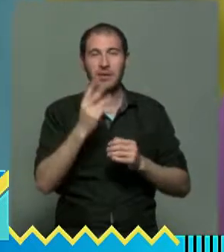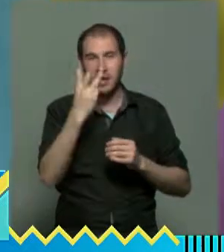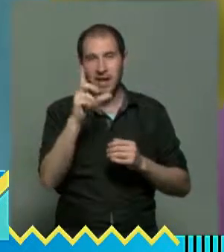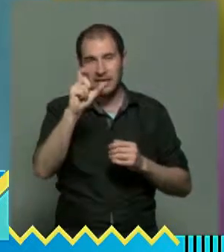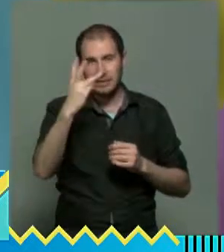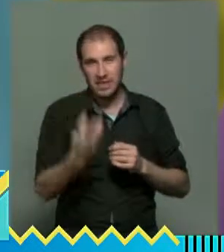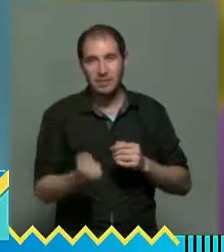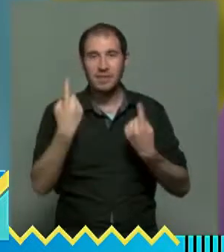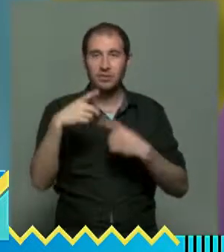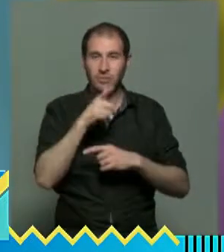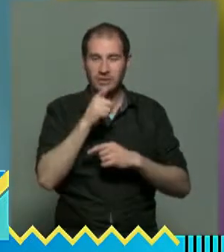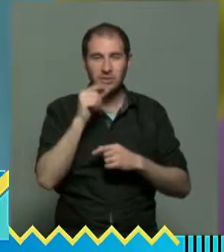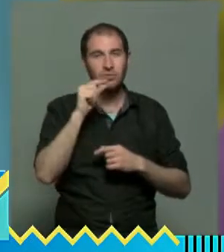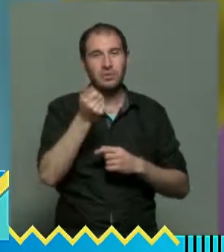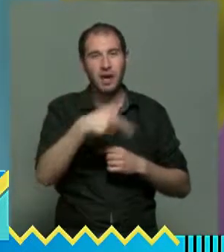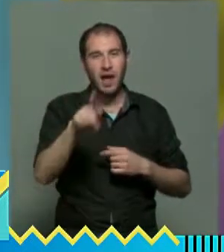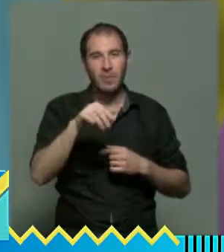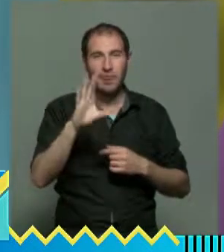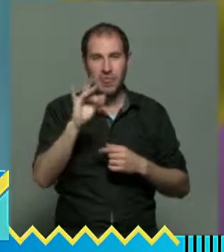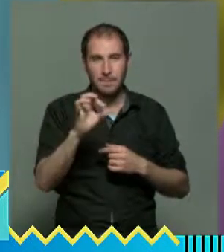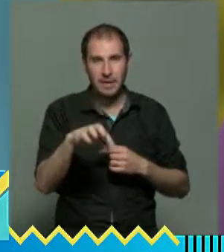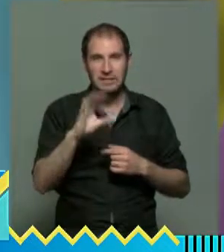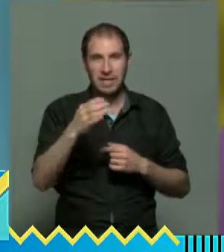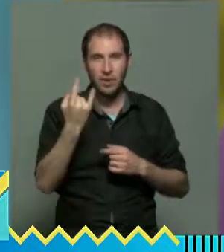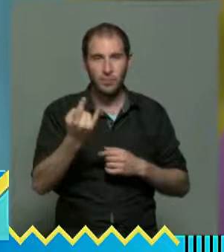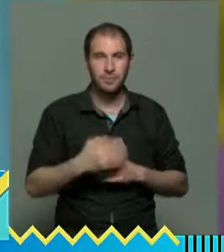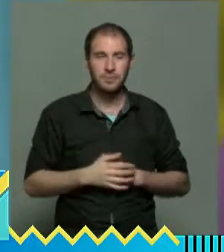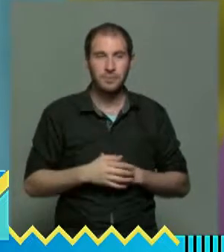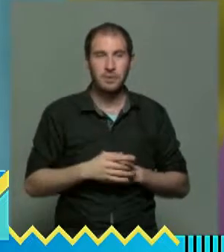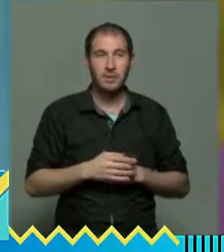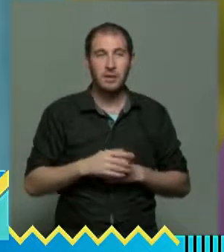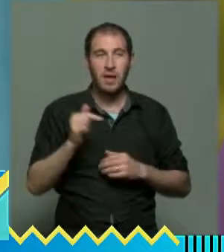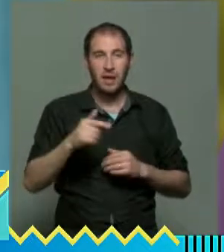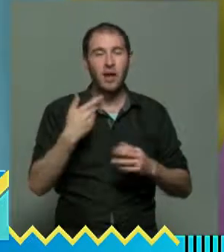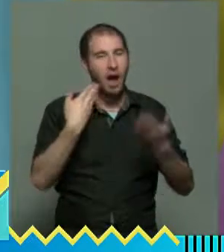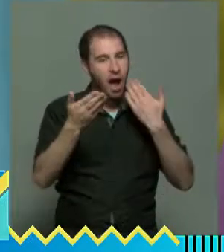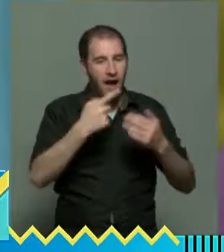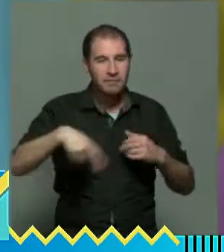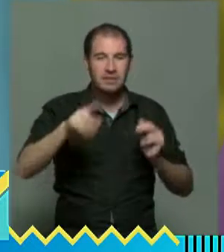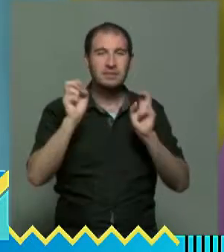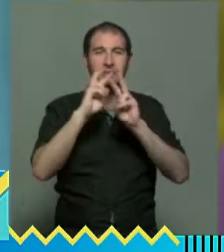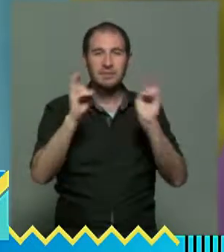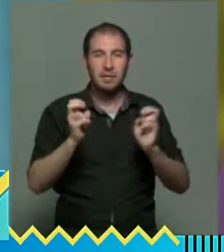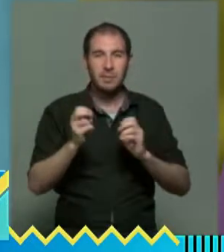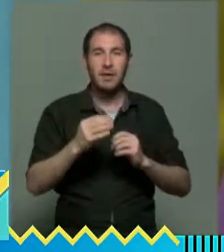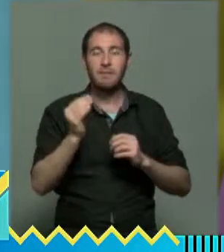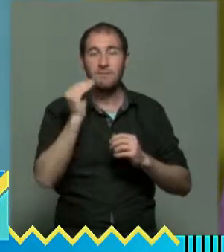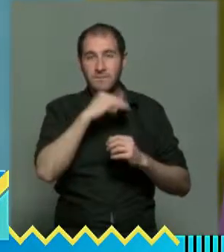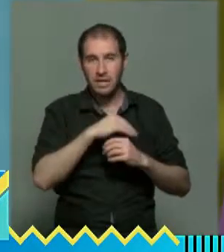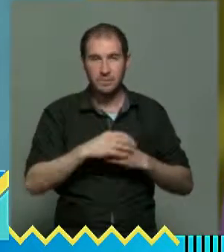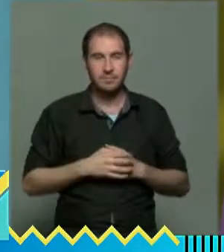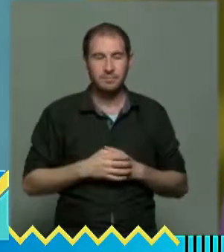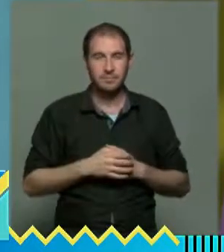y en Instagram como Distintos Parecidos, y en Twitter como @dpsenalú. Nos estamos dando el espacio para hablar acerca de la